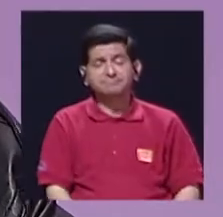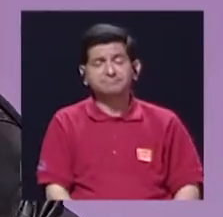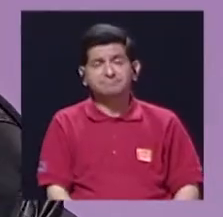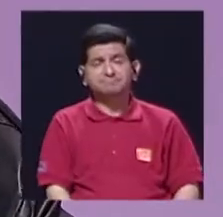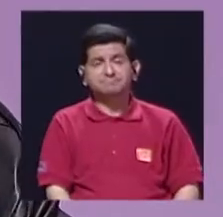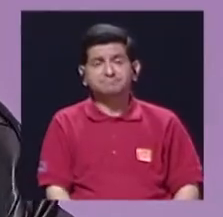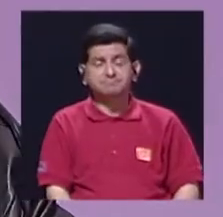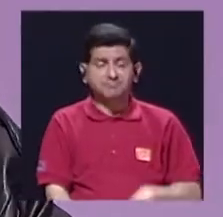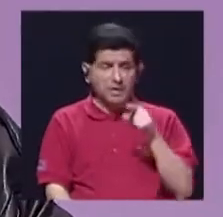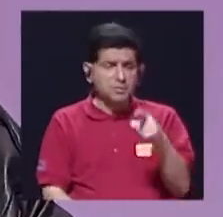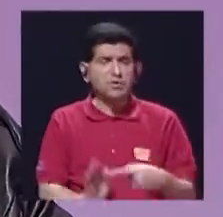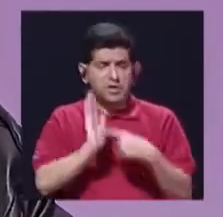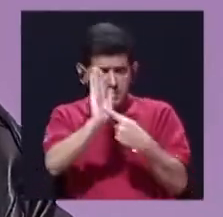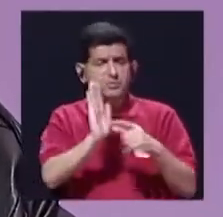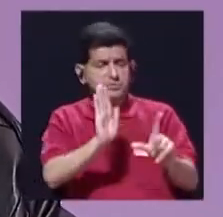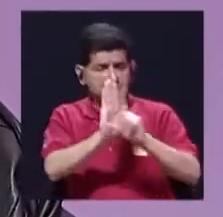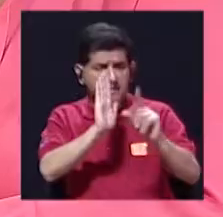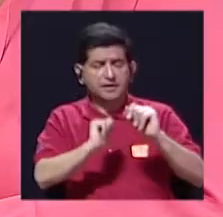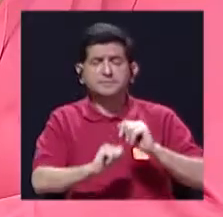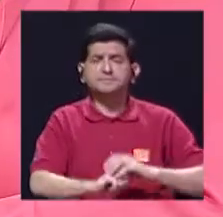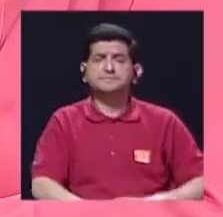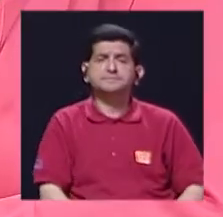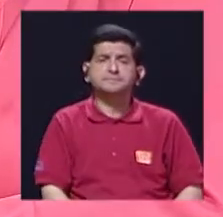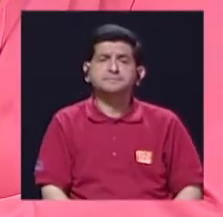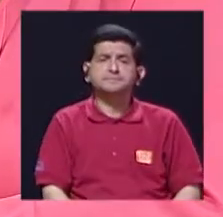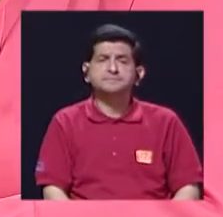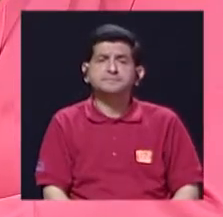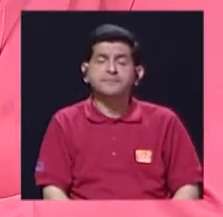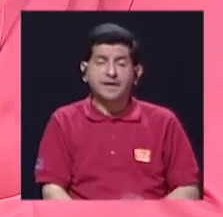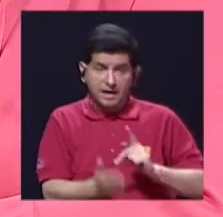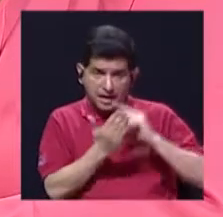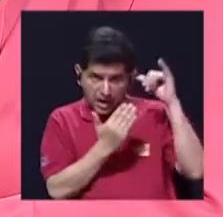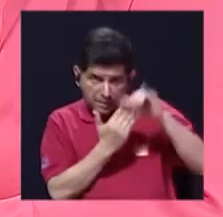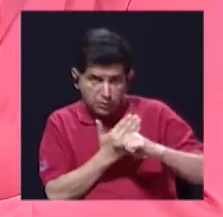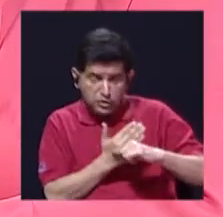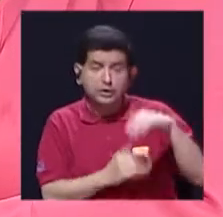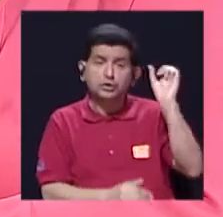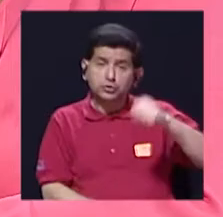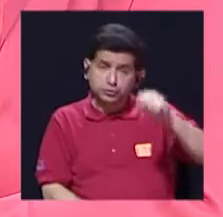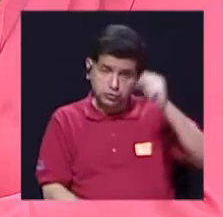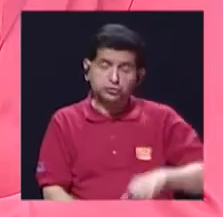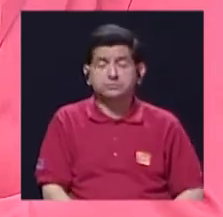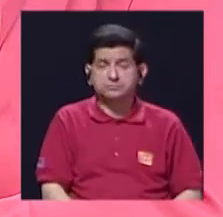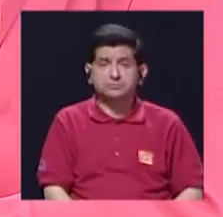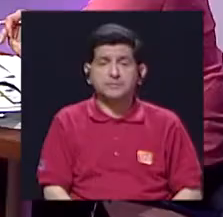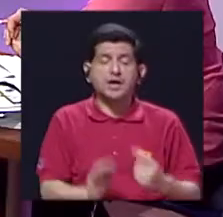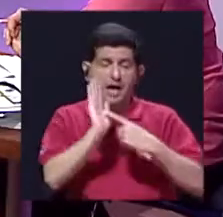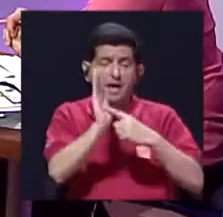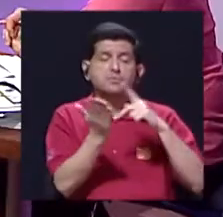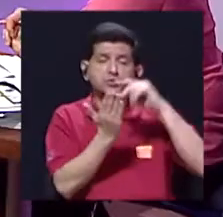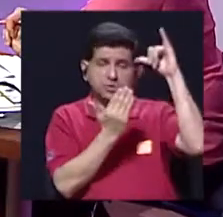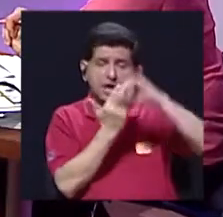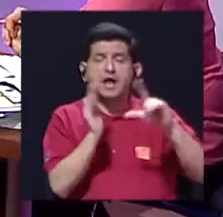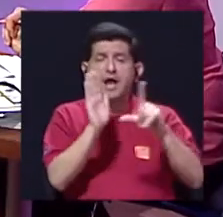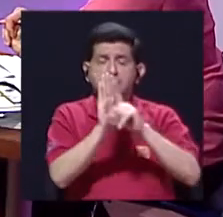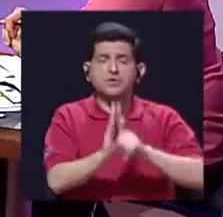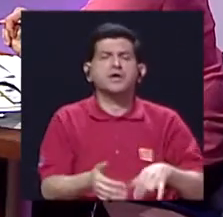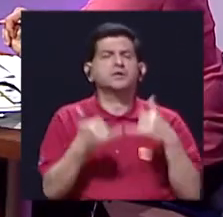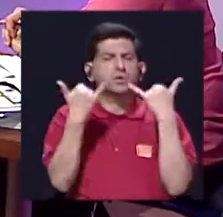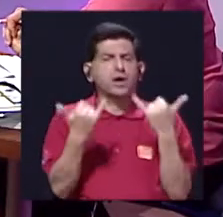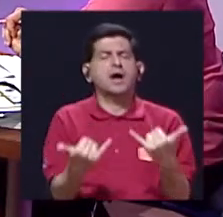como un castigo por haber presentado la ley. Entonces, el proyecto. Por haber presentado el proyecto de ley. En la